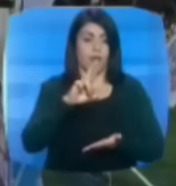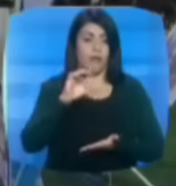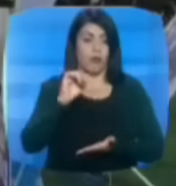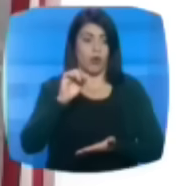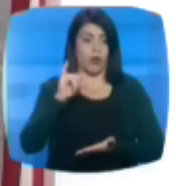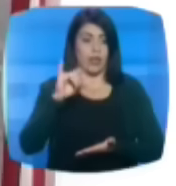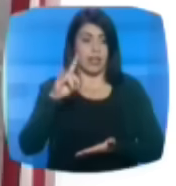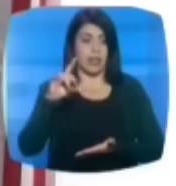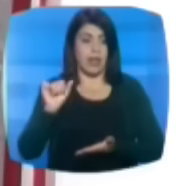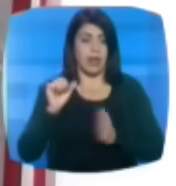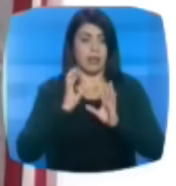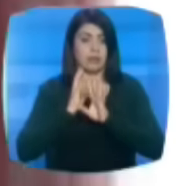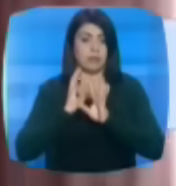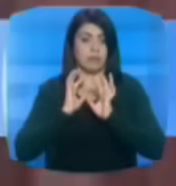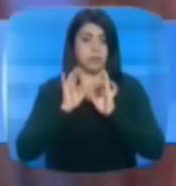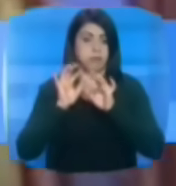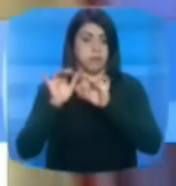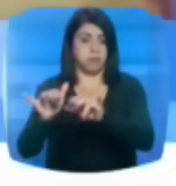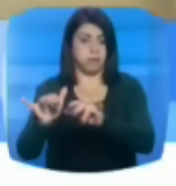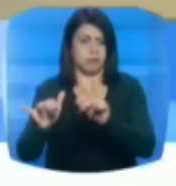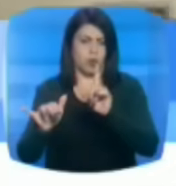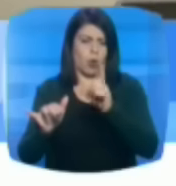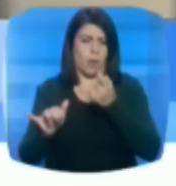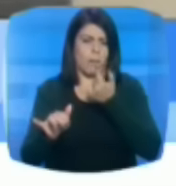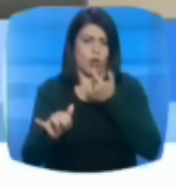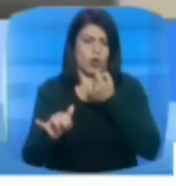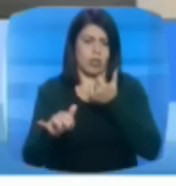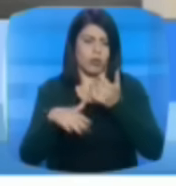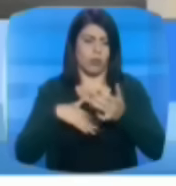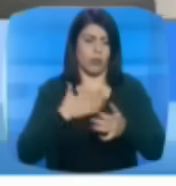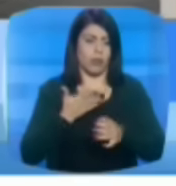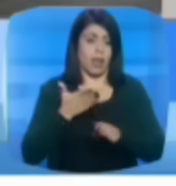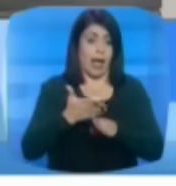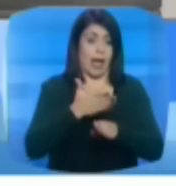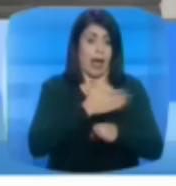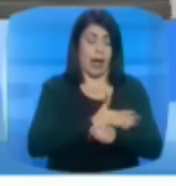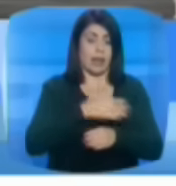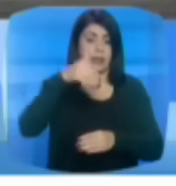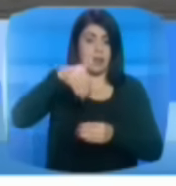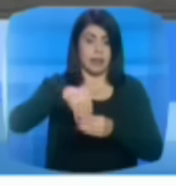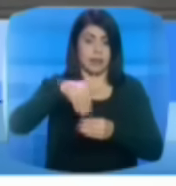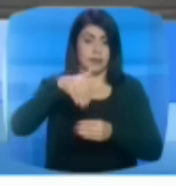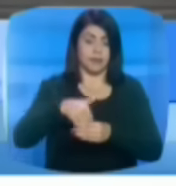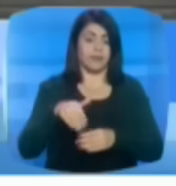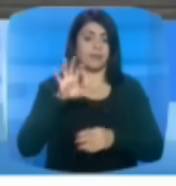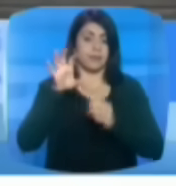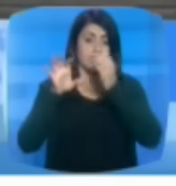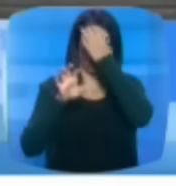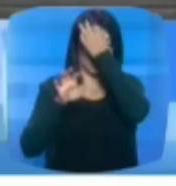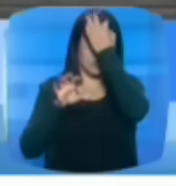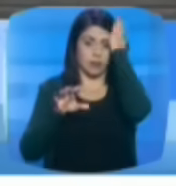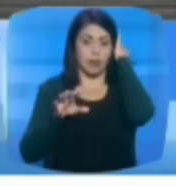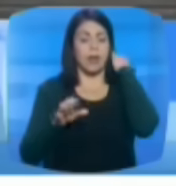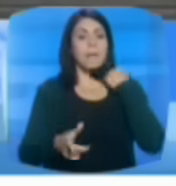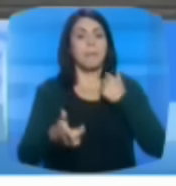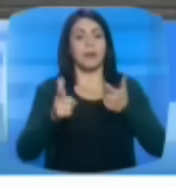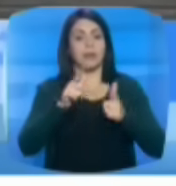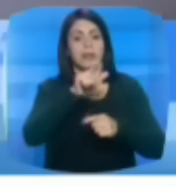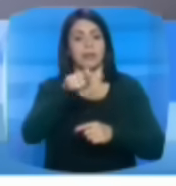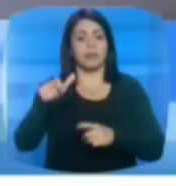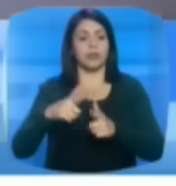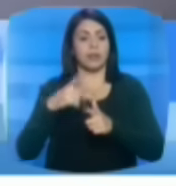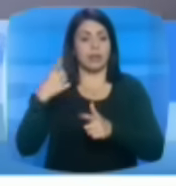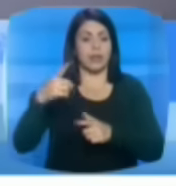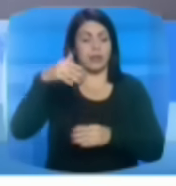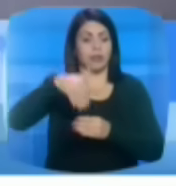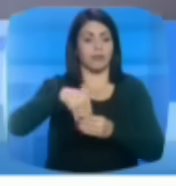afluencia de personas, eso no quiere decir que no estén llegando, porque existe la modalidad del voto anticipado, el early vote, acá en este país, que permite a los ciudadanos ejercer su